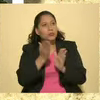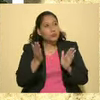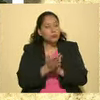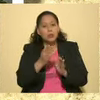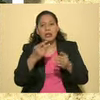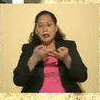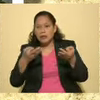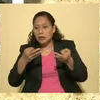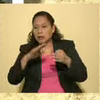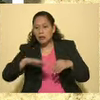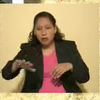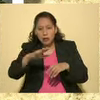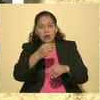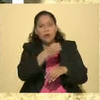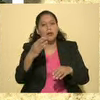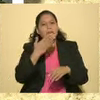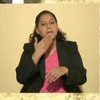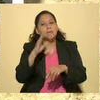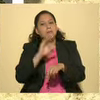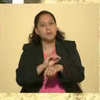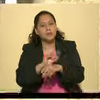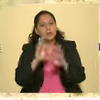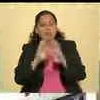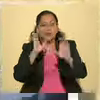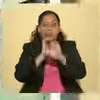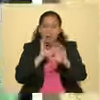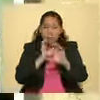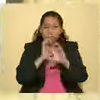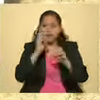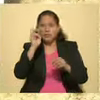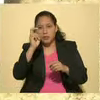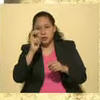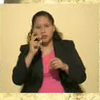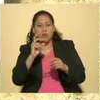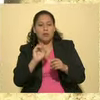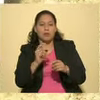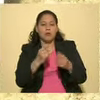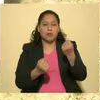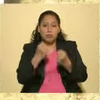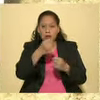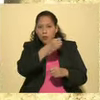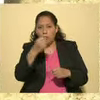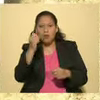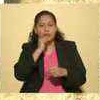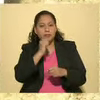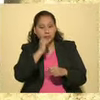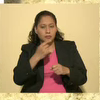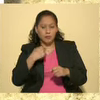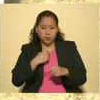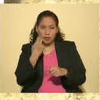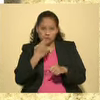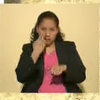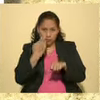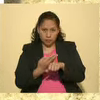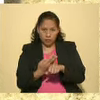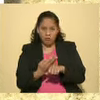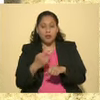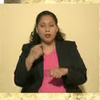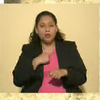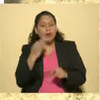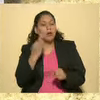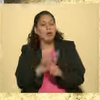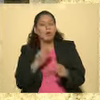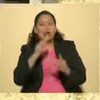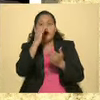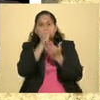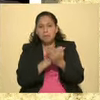usos de suelo, el transporte público, colectivo e individual estén en orden. Realmente lo único que nosotros hemos incidido en